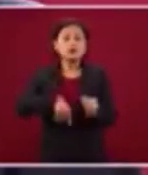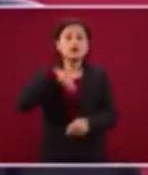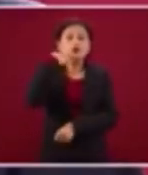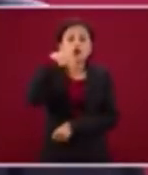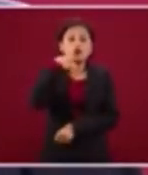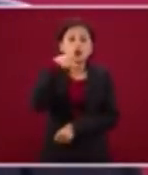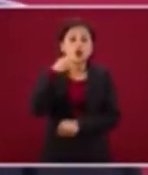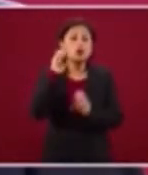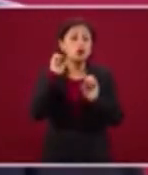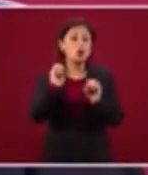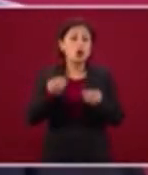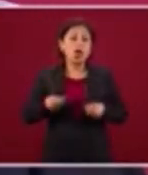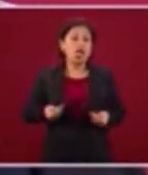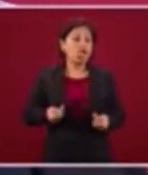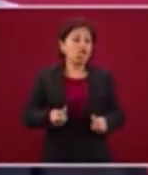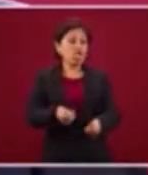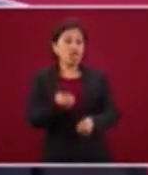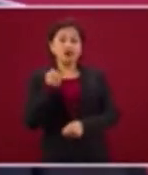por